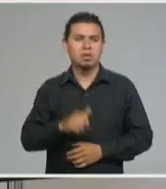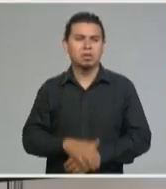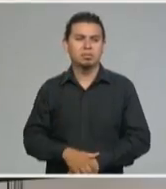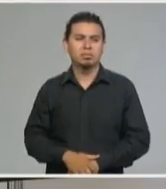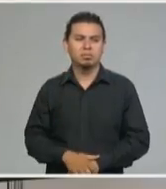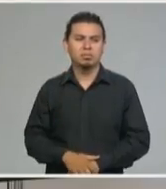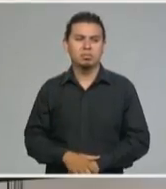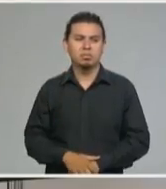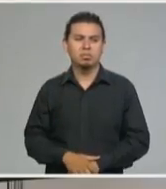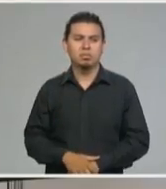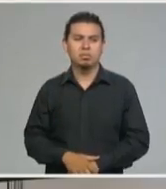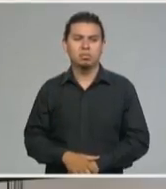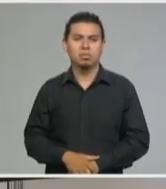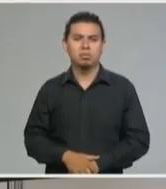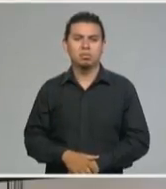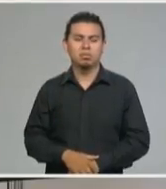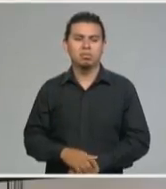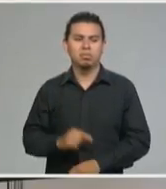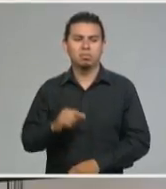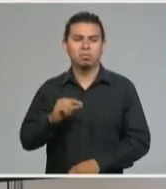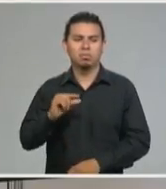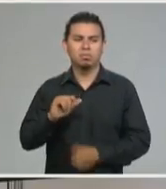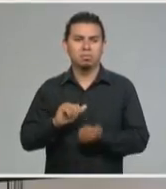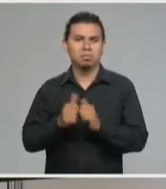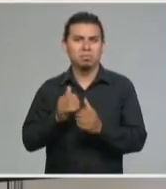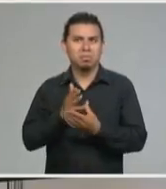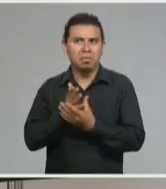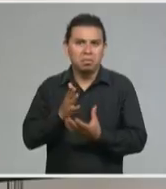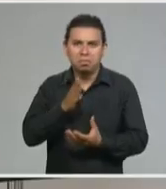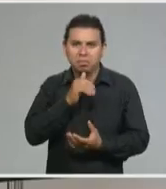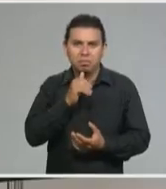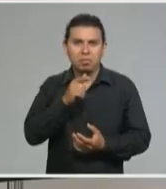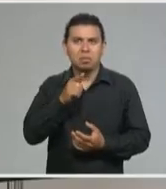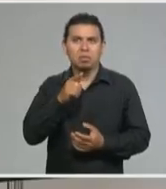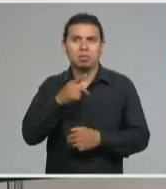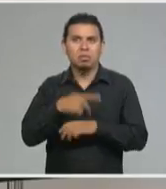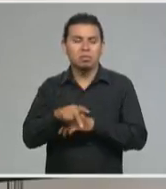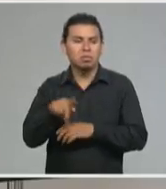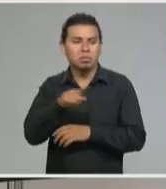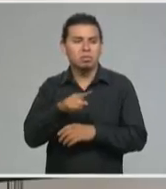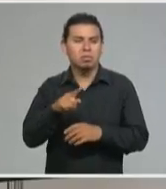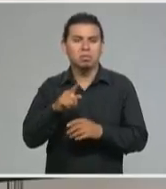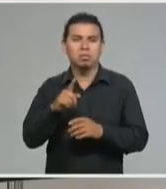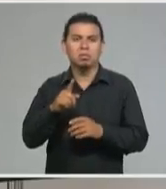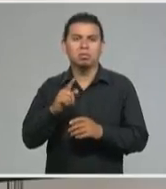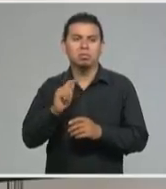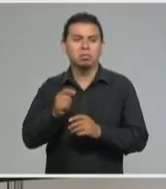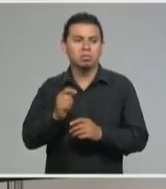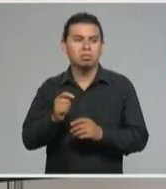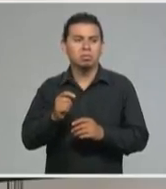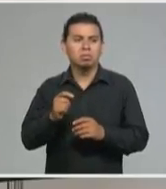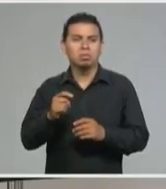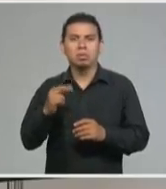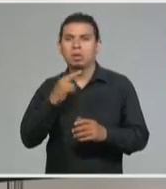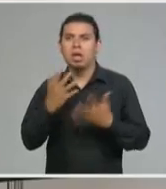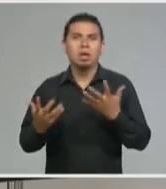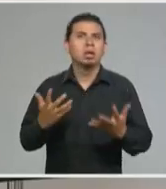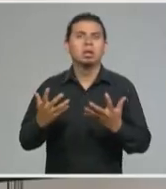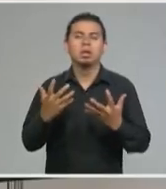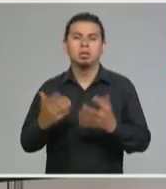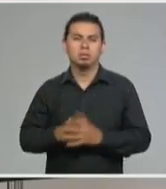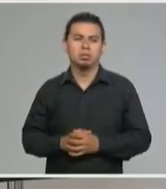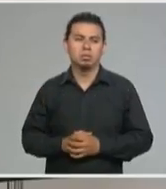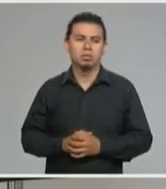de dos torpes. Para eso las manualidades, extremadamente inútil o desesperador más o menos,